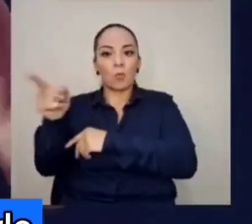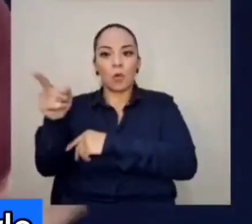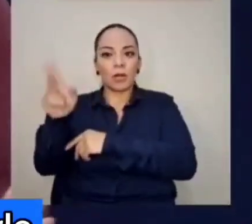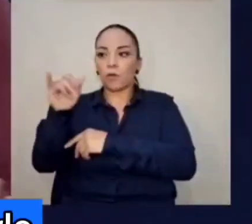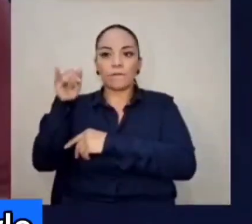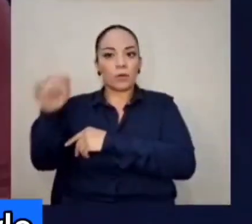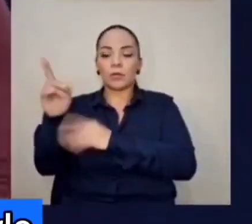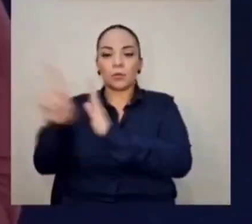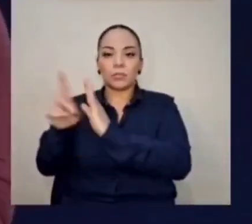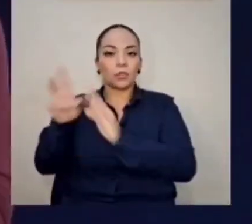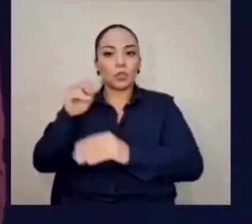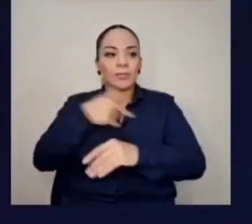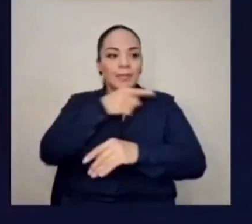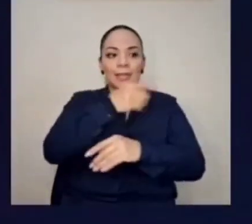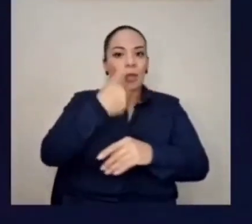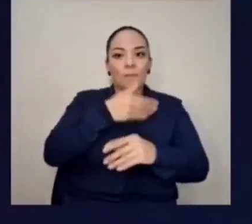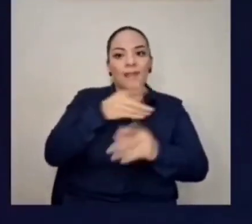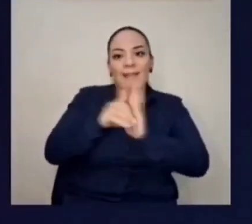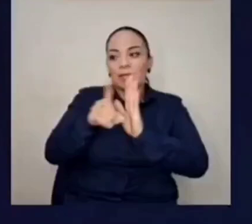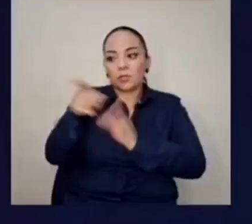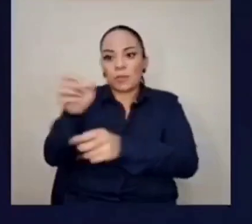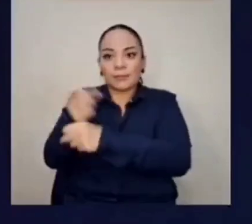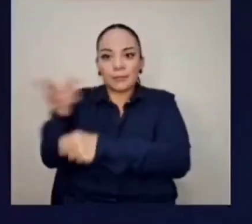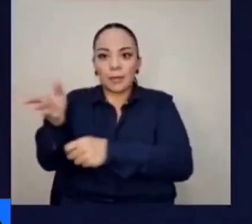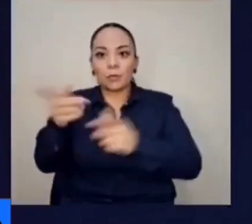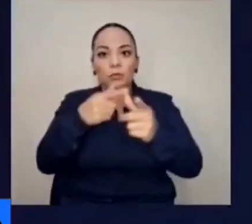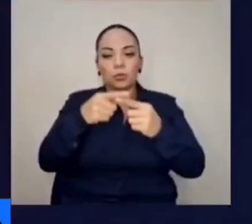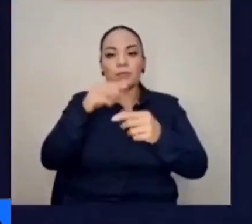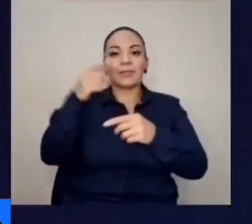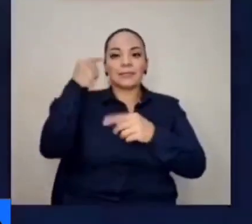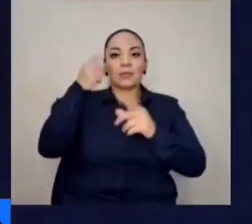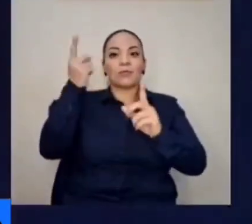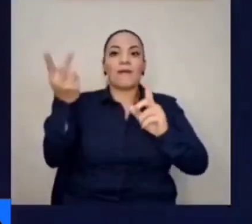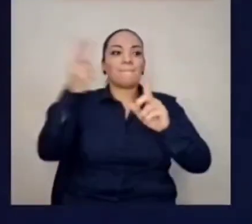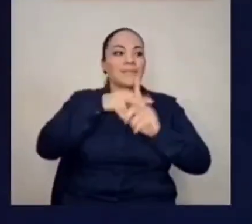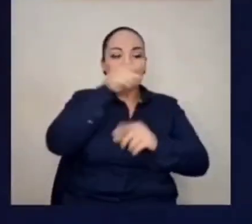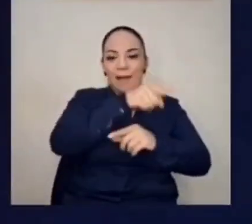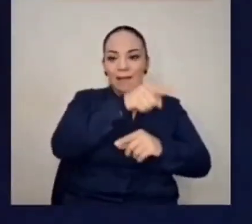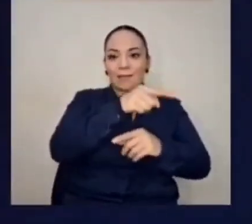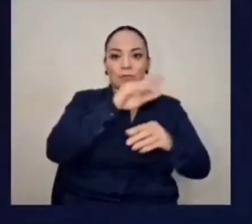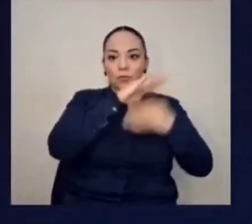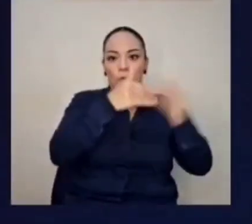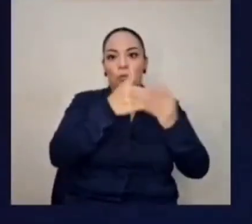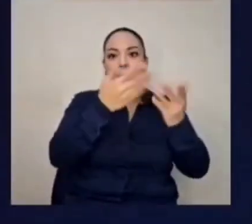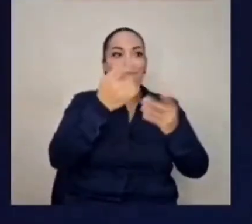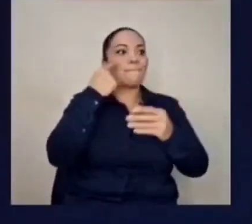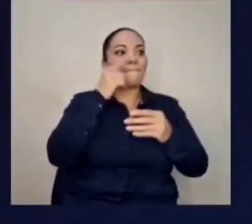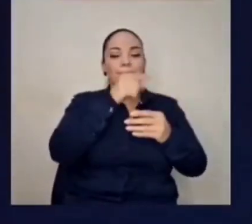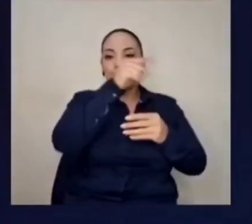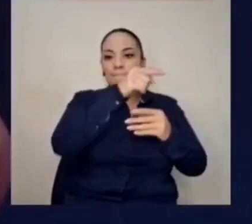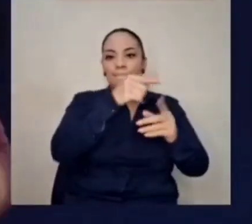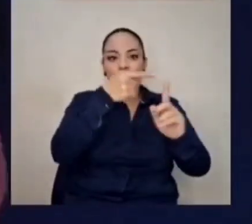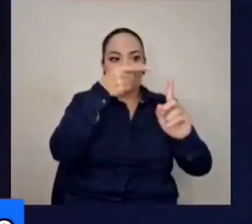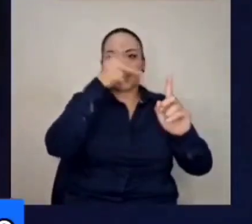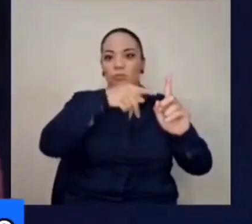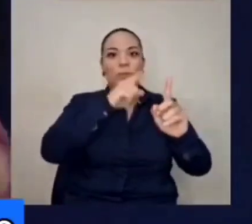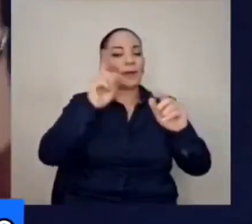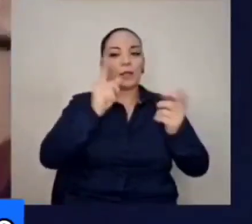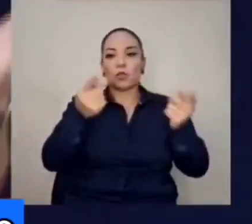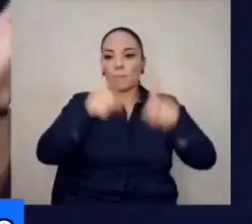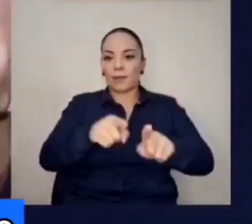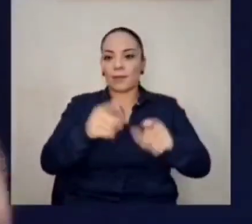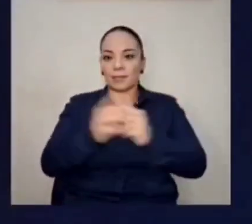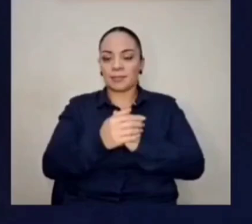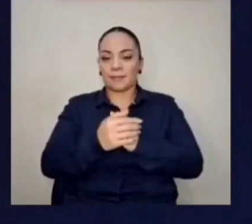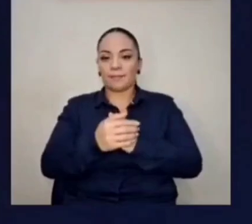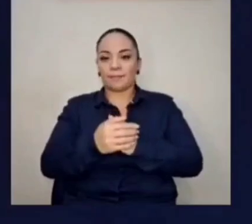ningún derecho de hacerlo. Y el Estado debe aplicar todo lo que pueda para evitar que eso pase. a mí, no sé, yo creo que la mayoría de gente que no está viendo piensa